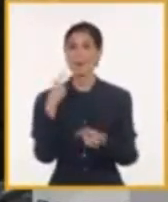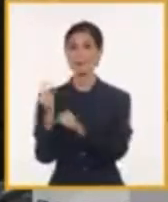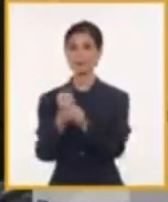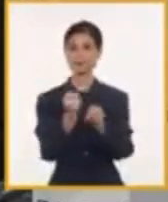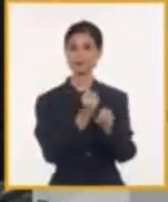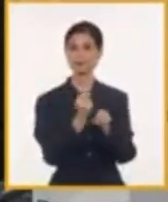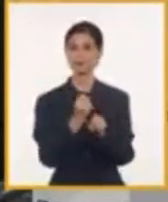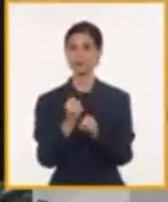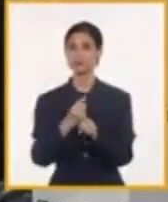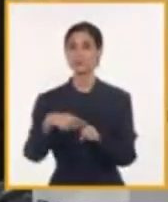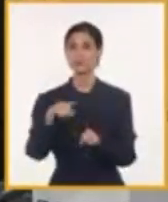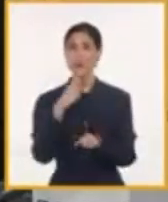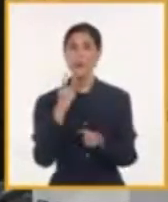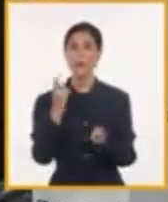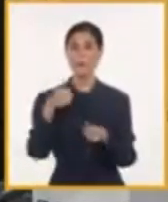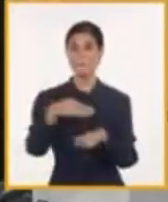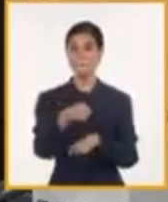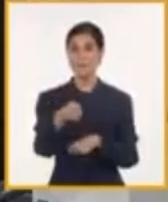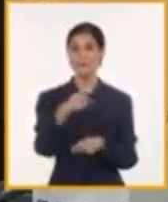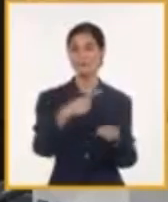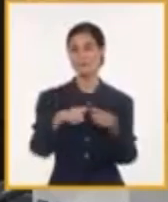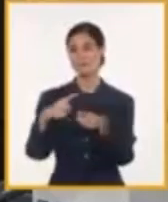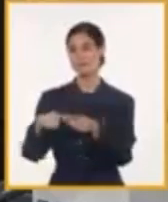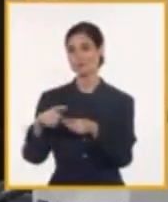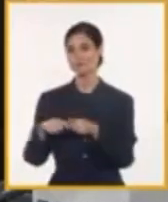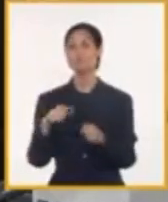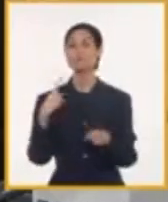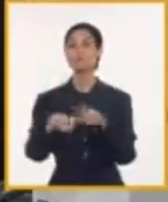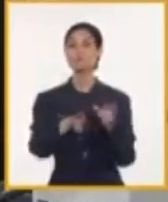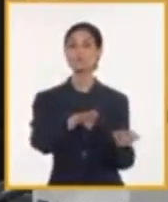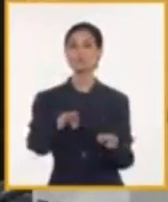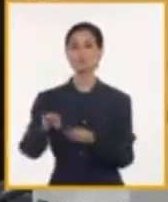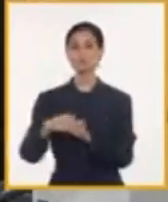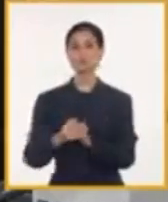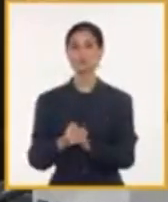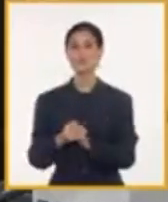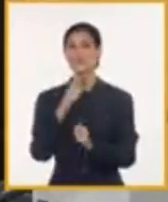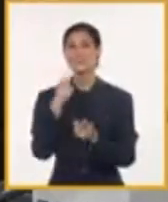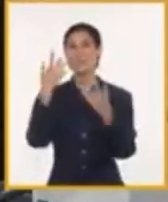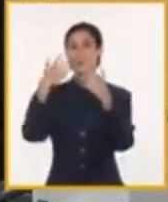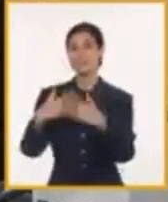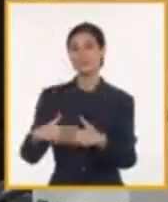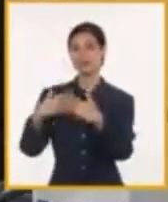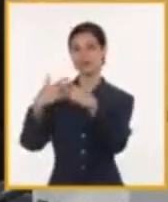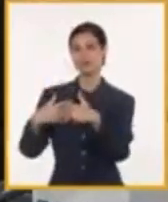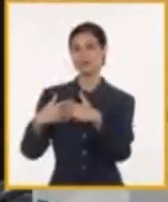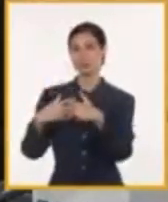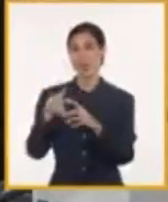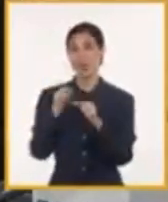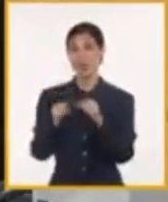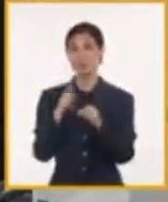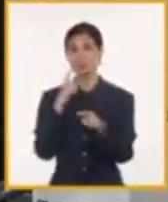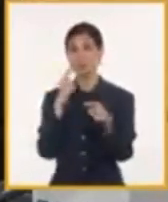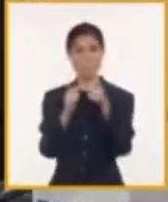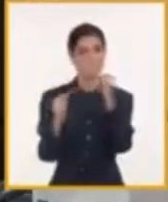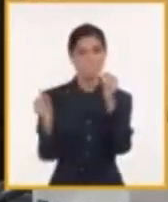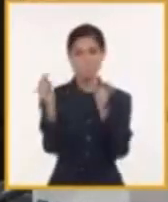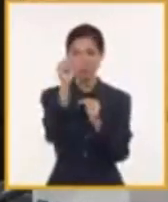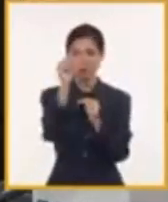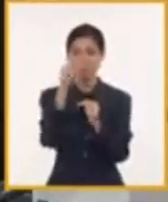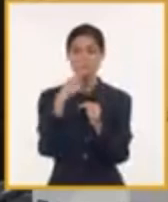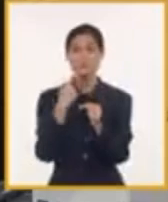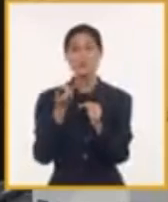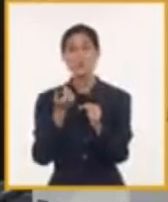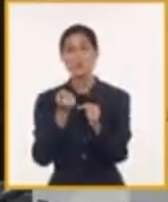una mayor captura. Ahora, con relación a la producción industrial, que para nosotros es lo más importante, la